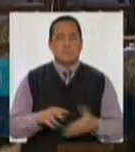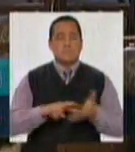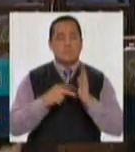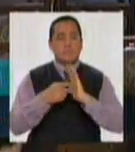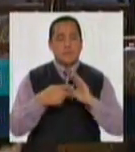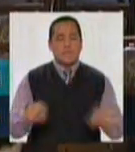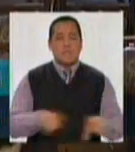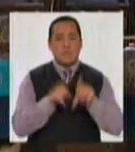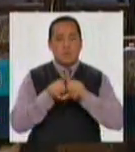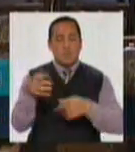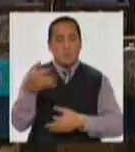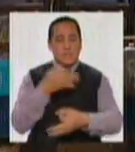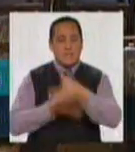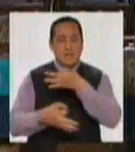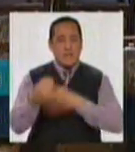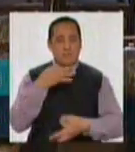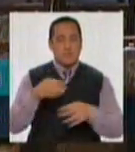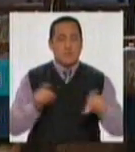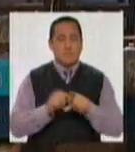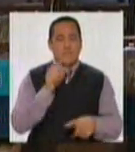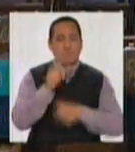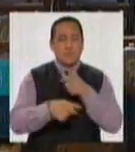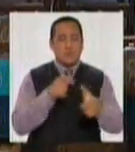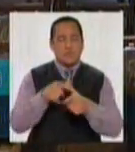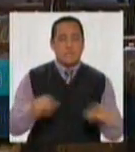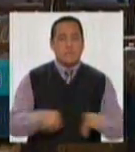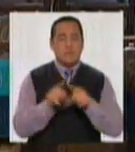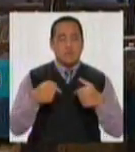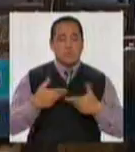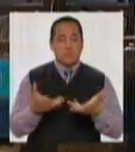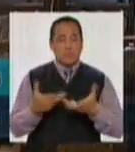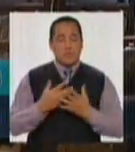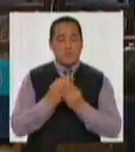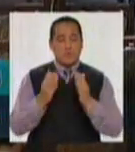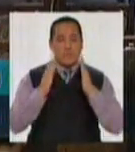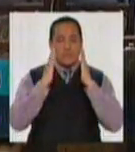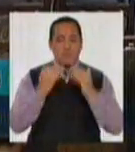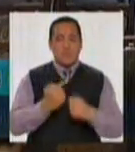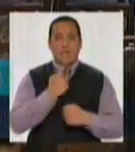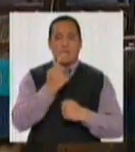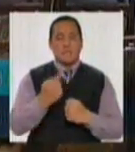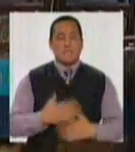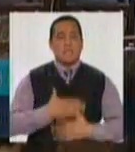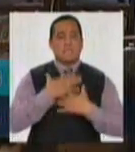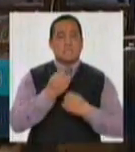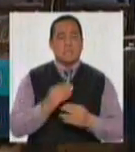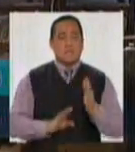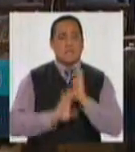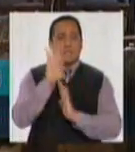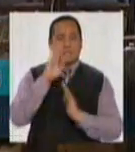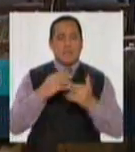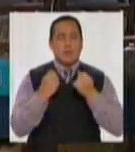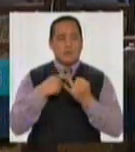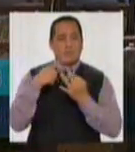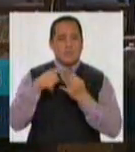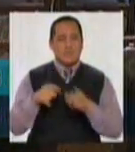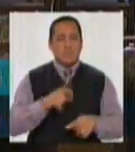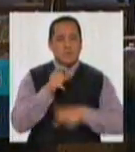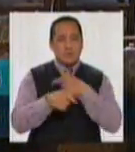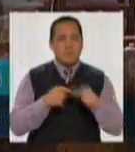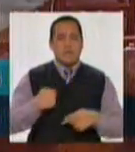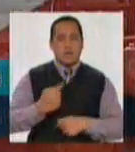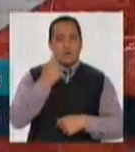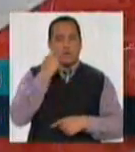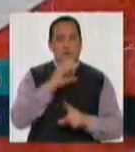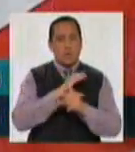implican el intercambio de personas y lo que nos llama la atención es el interés creciente de los brasileños para que conozcan